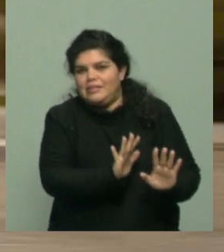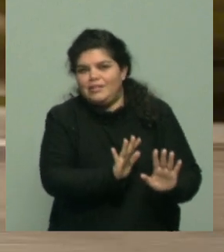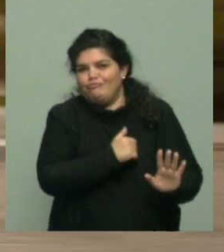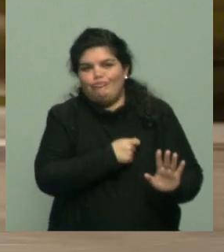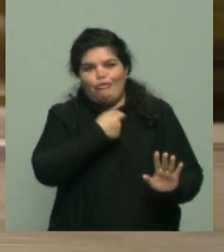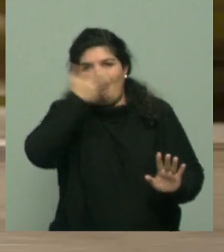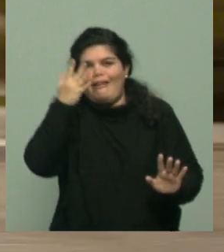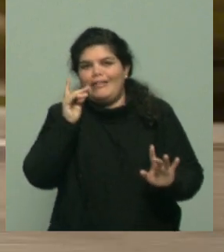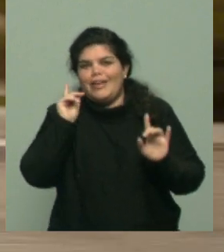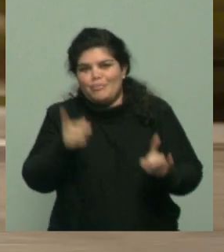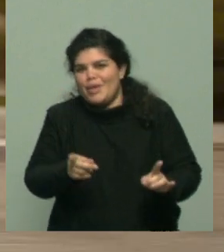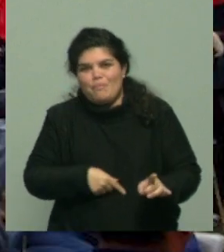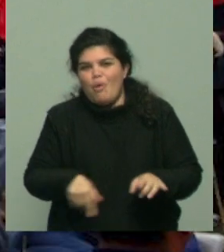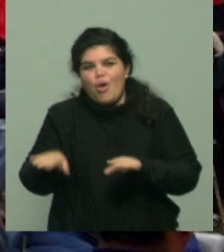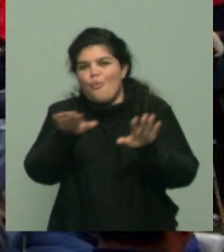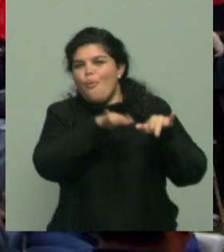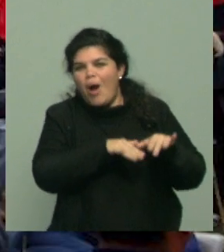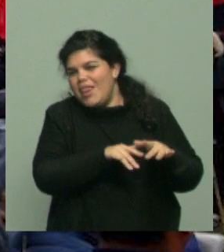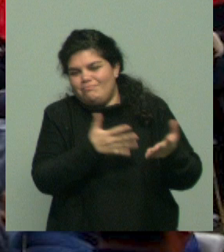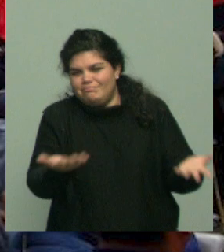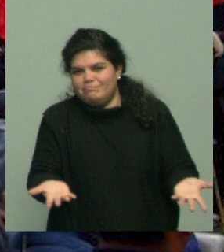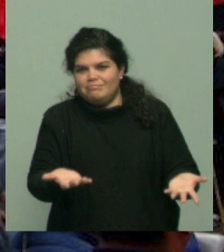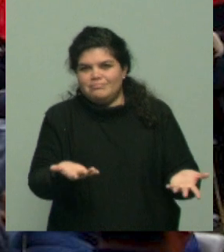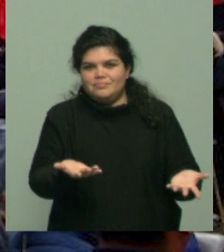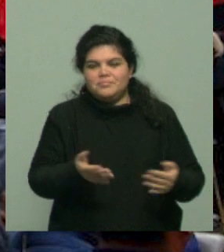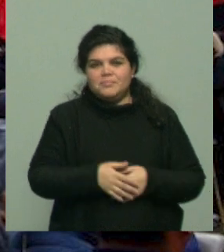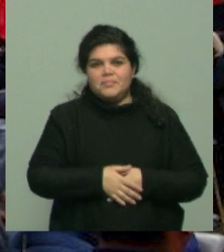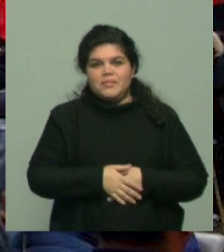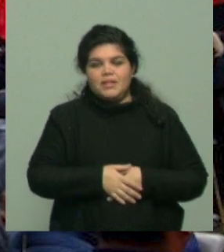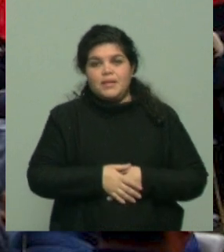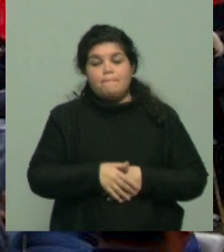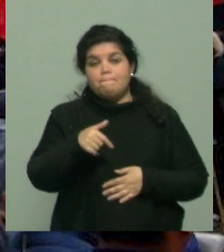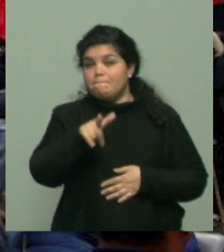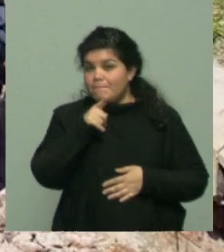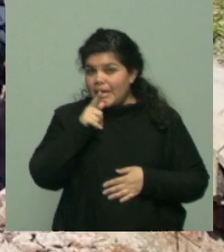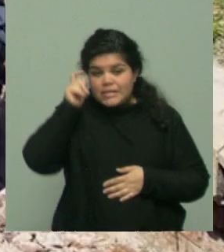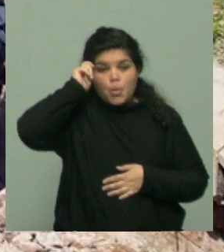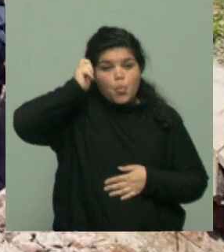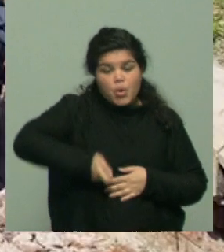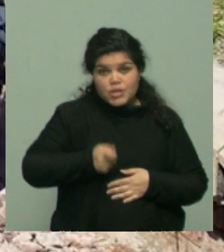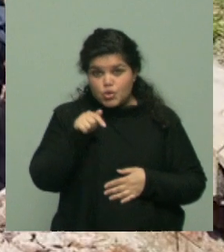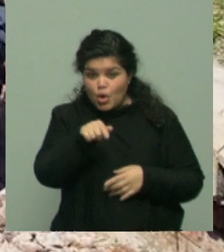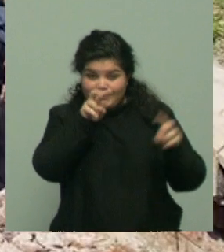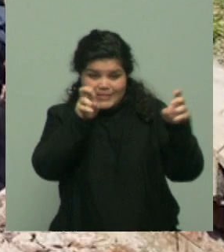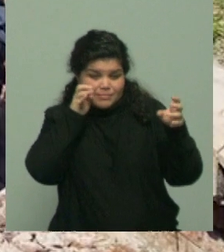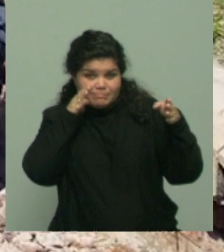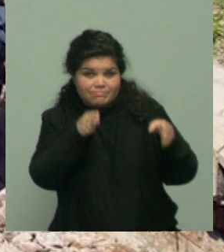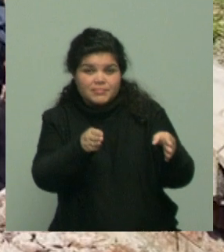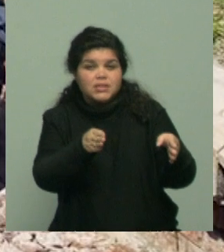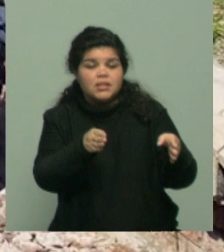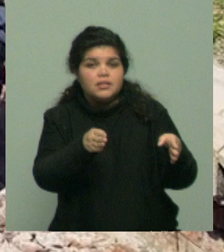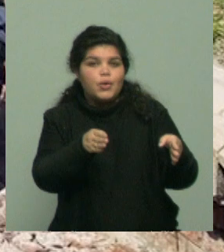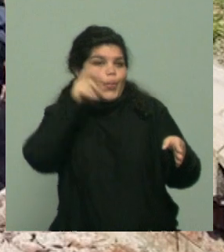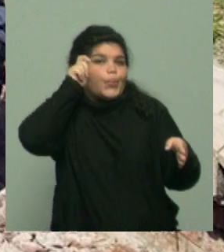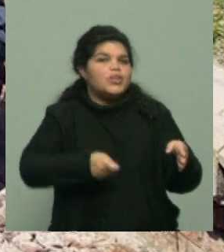verificar, ¿no? Yo creo que el tema de la litigiosidad normalmente existe, o los